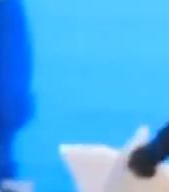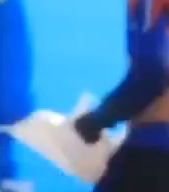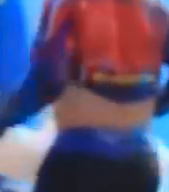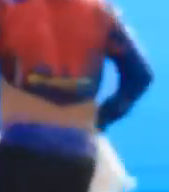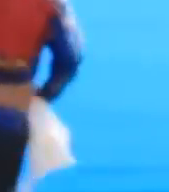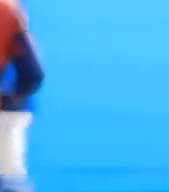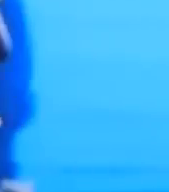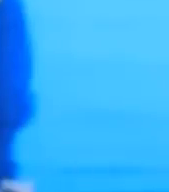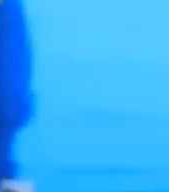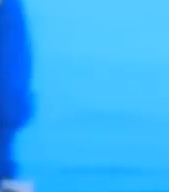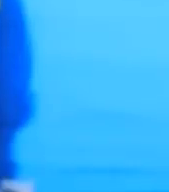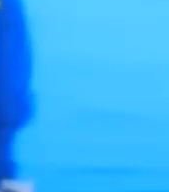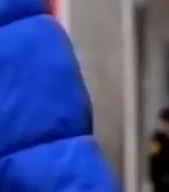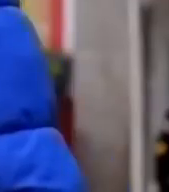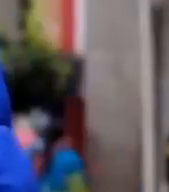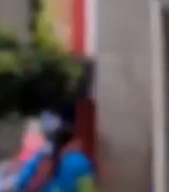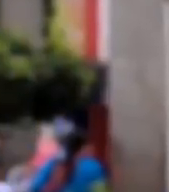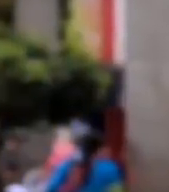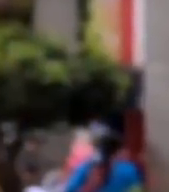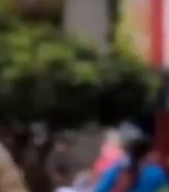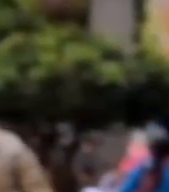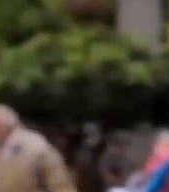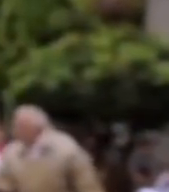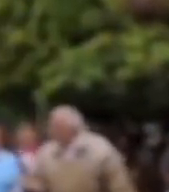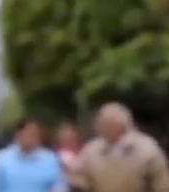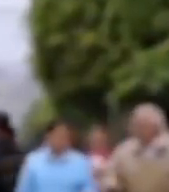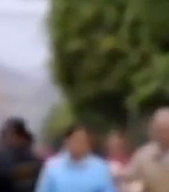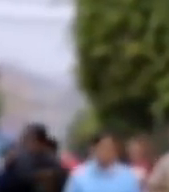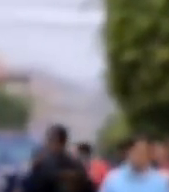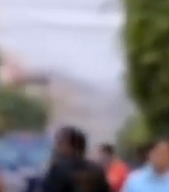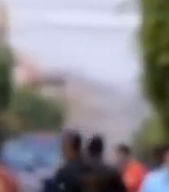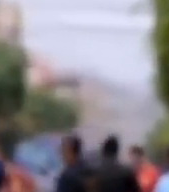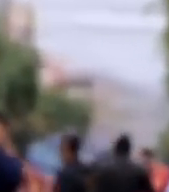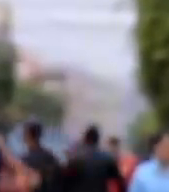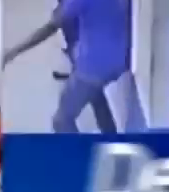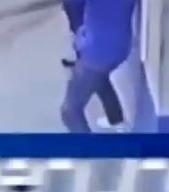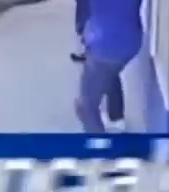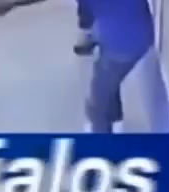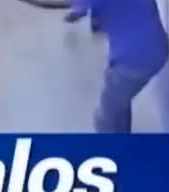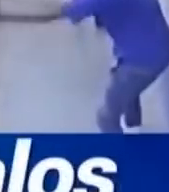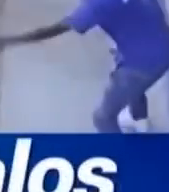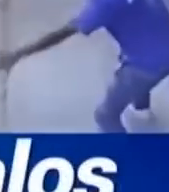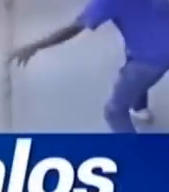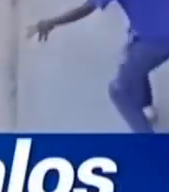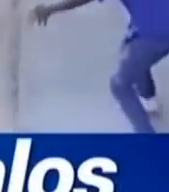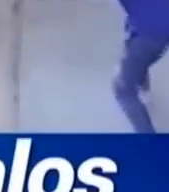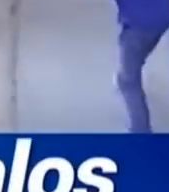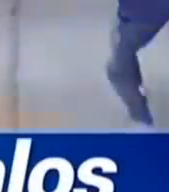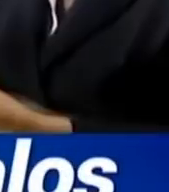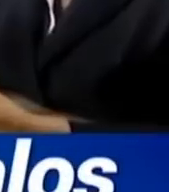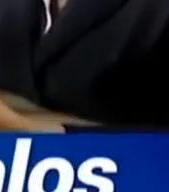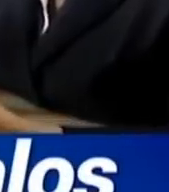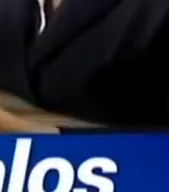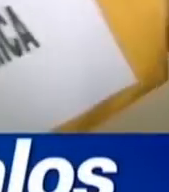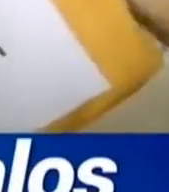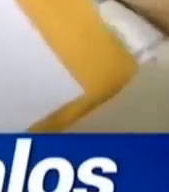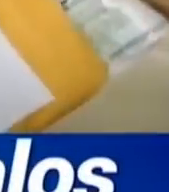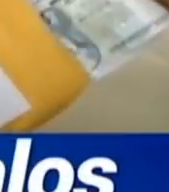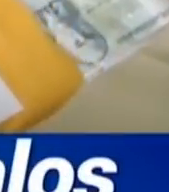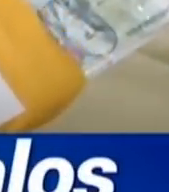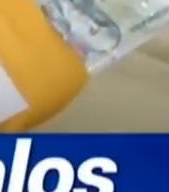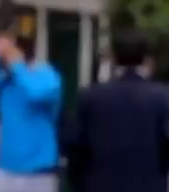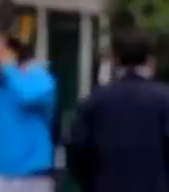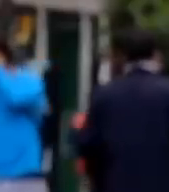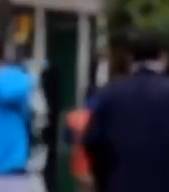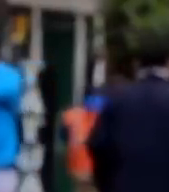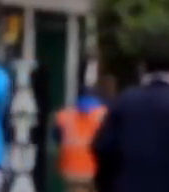trabajo para los jóvenes de nuestra región. Implementaremos el programa Ciudadano Fiscalizador, con un plan de recompensas que acoja tus denuncias de manera